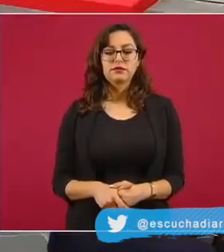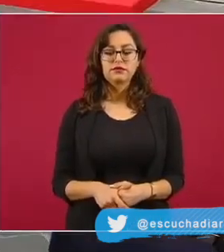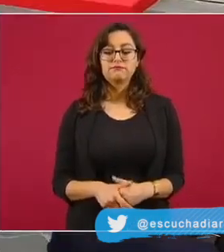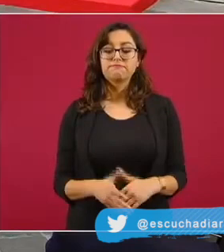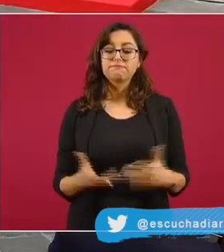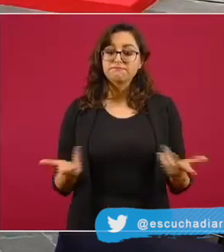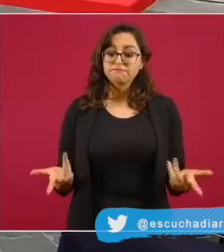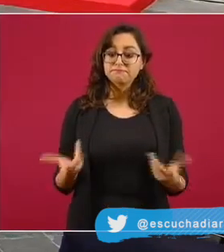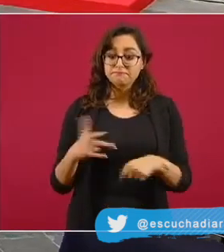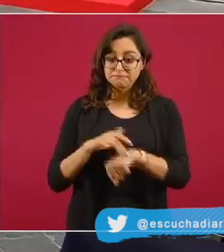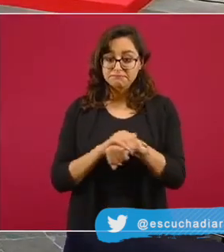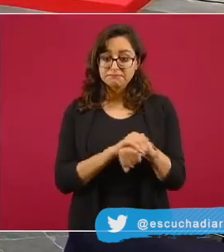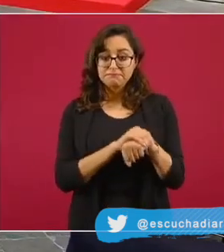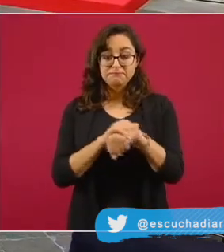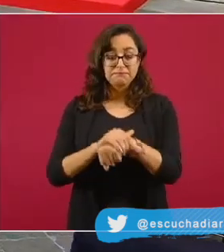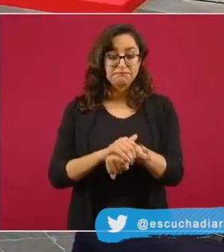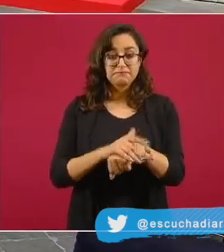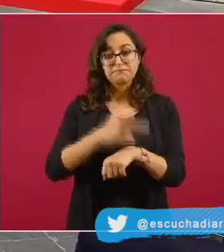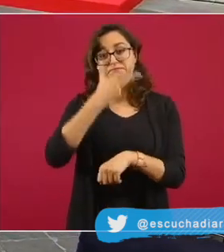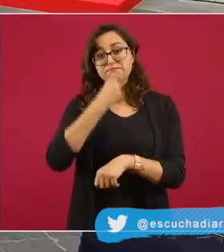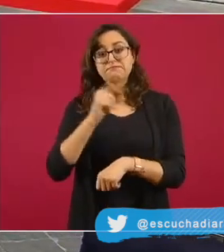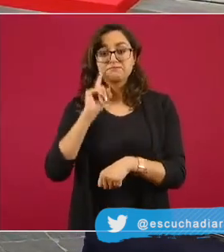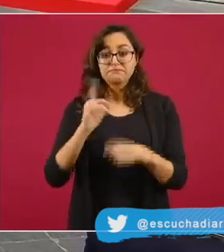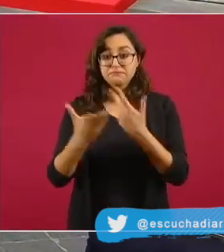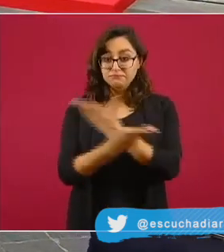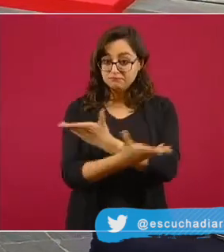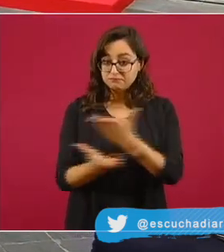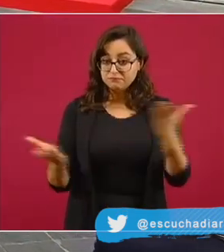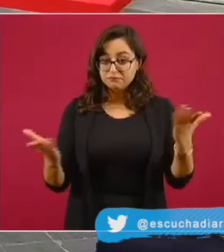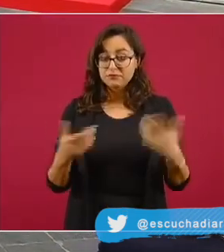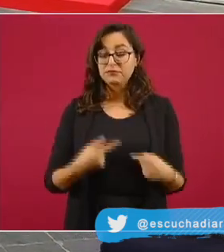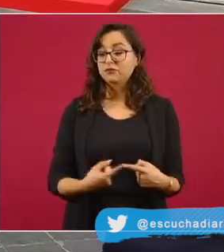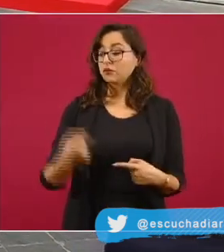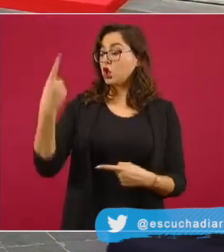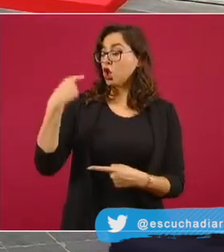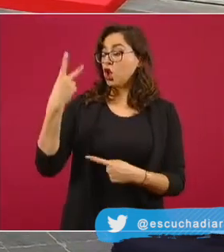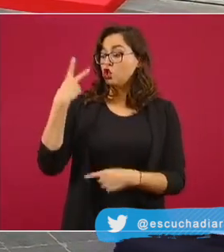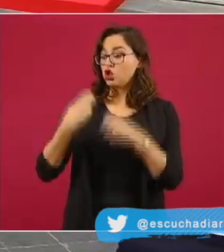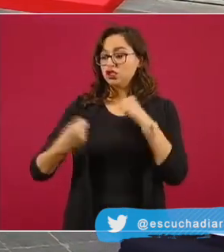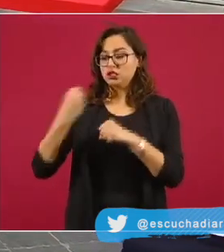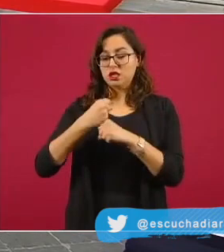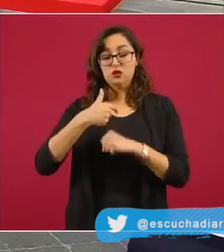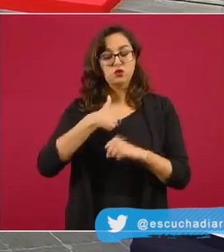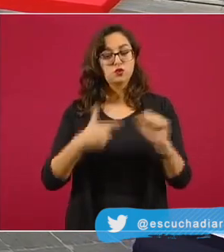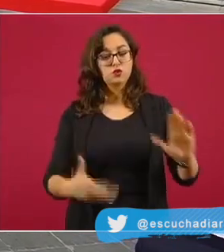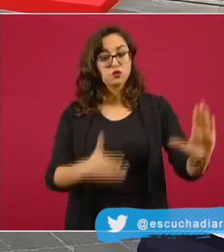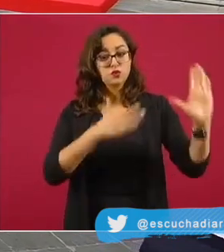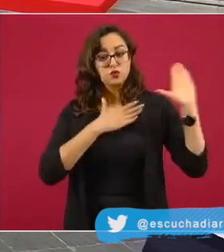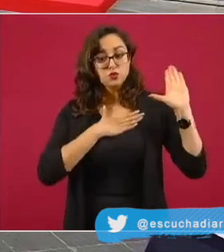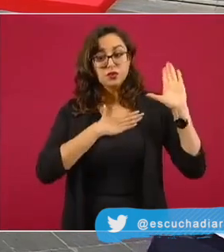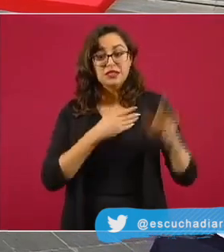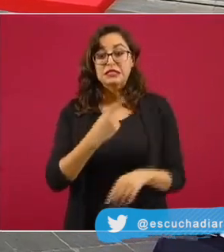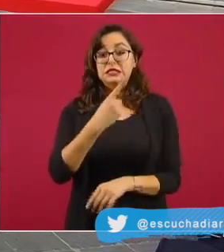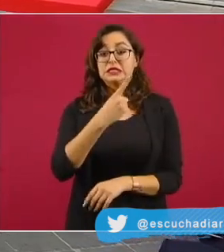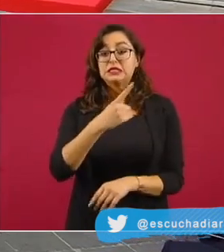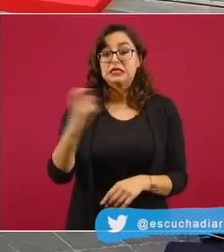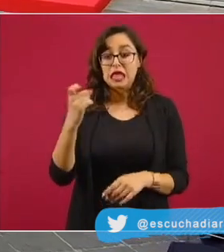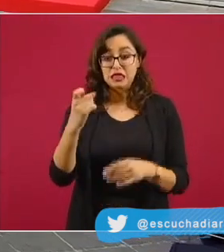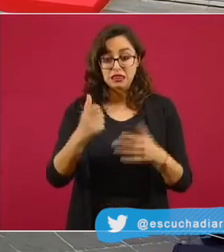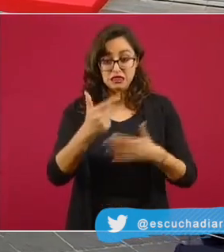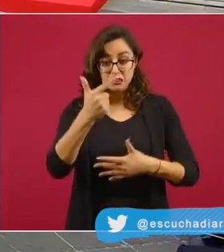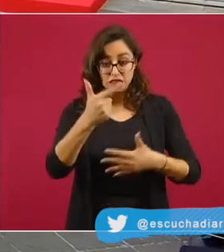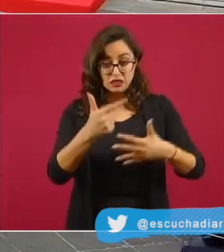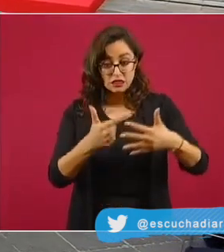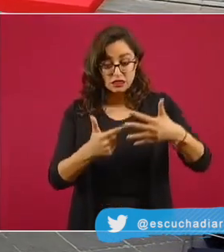Amigas y amigos, de 100 compromisos presentados hace 2 años en el Zócalo,